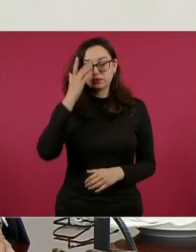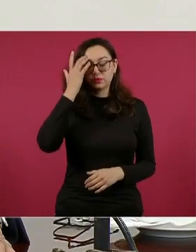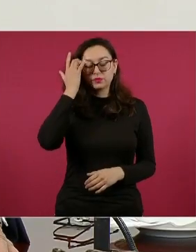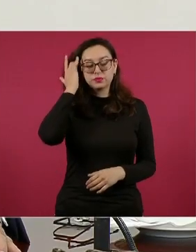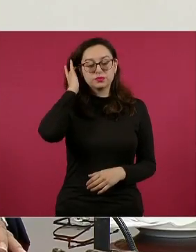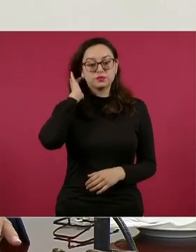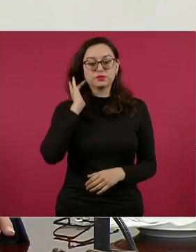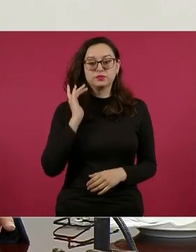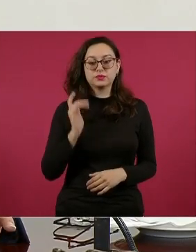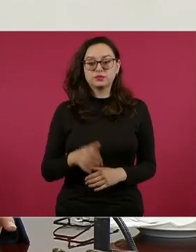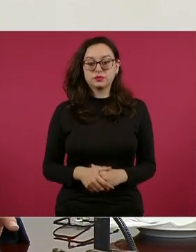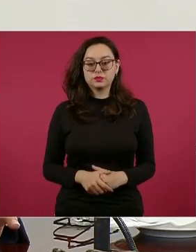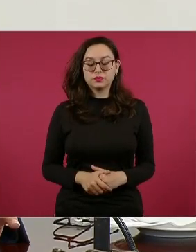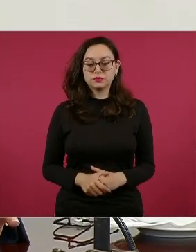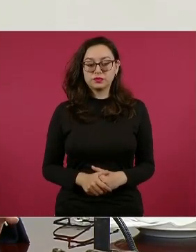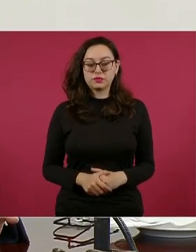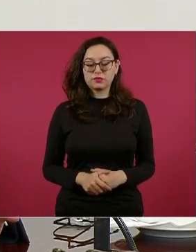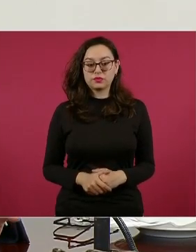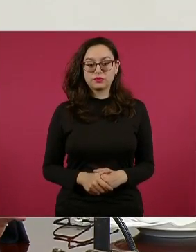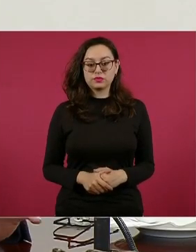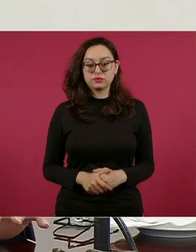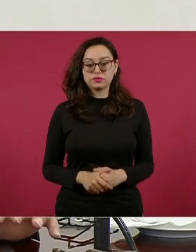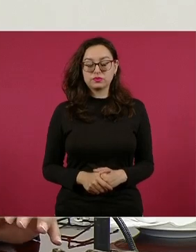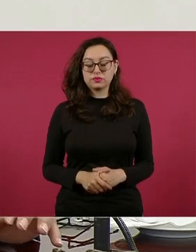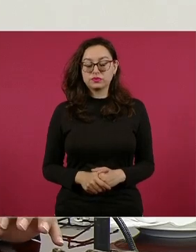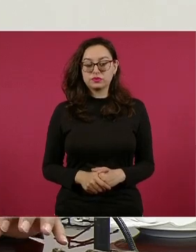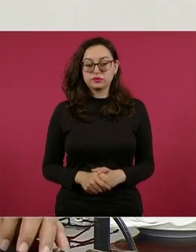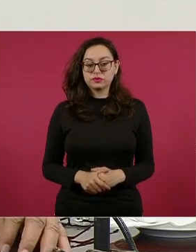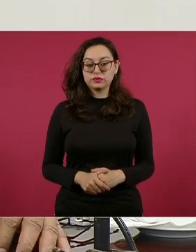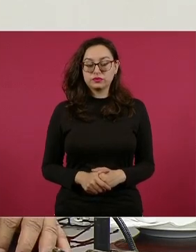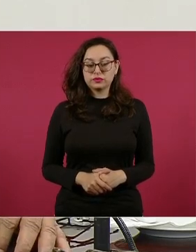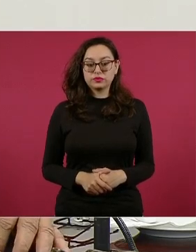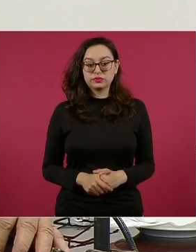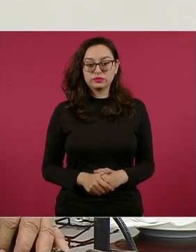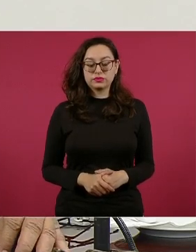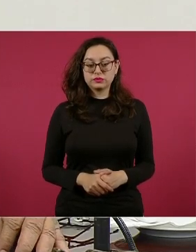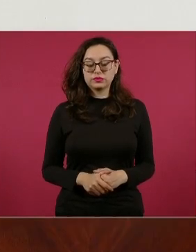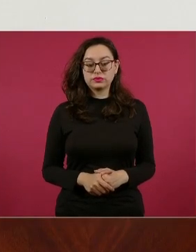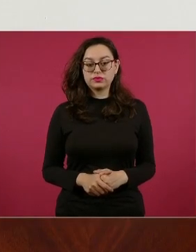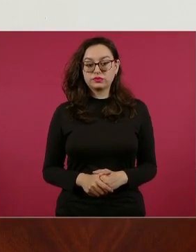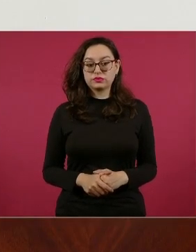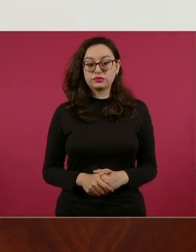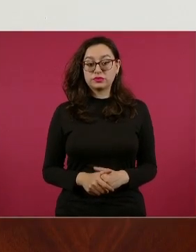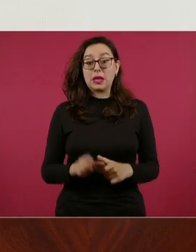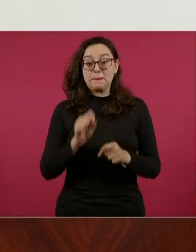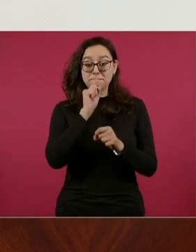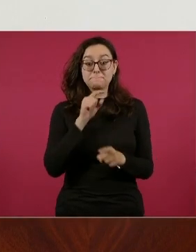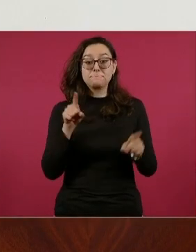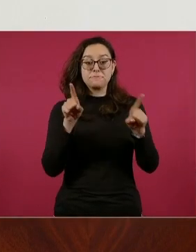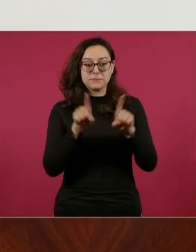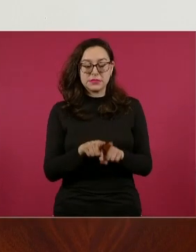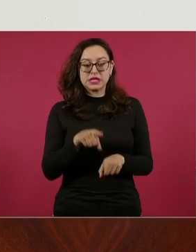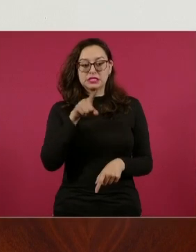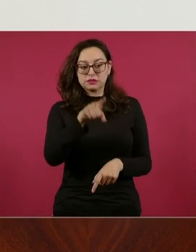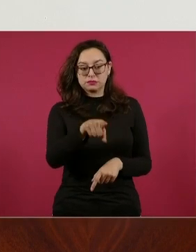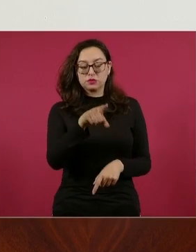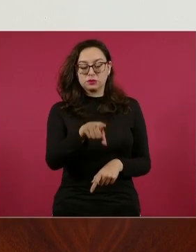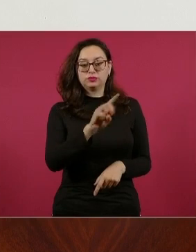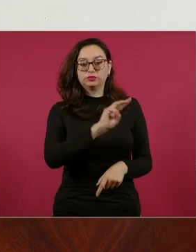el asilo al encargado de la comandancia de policía, al